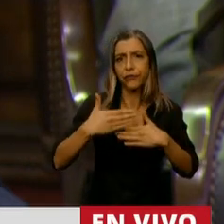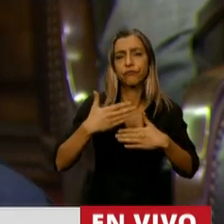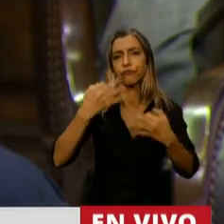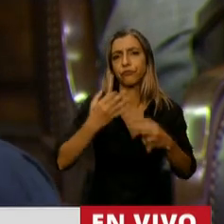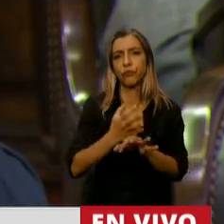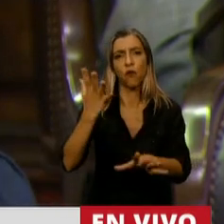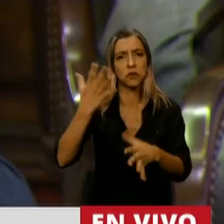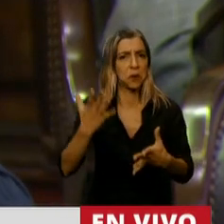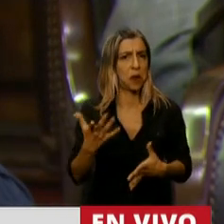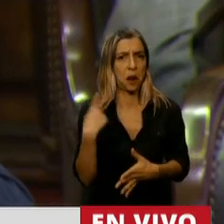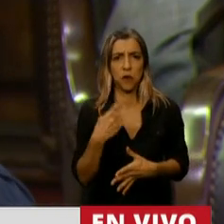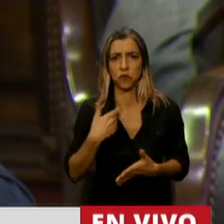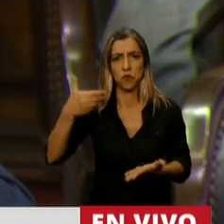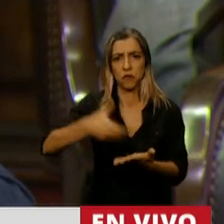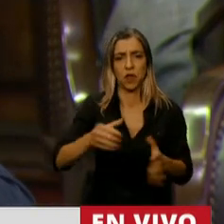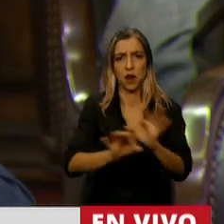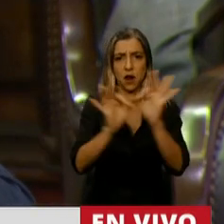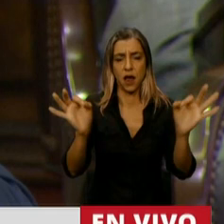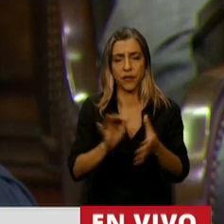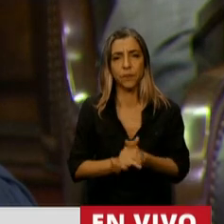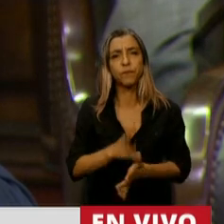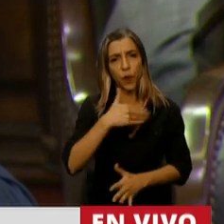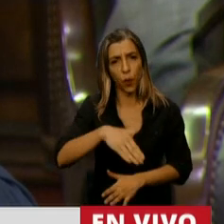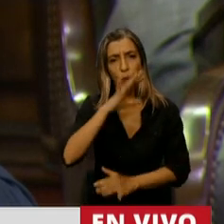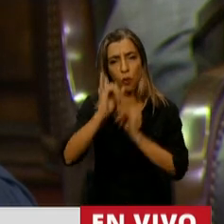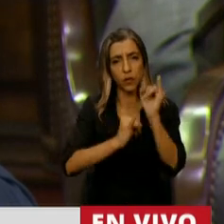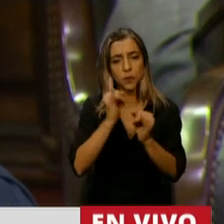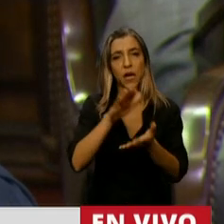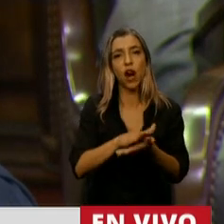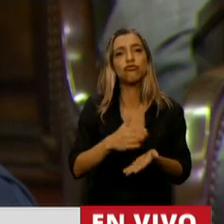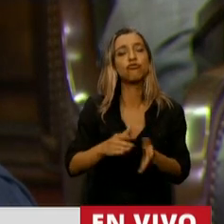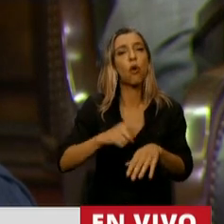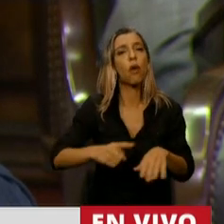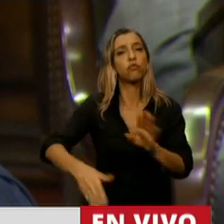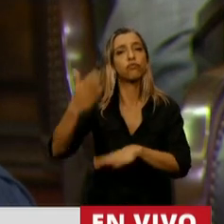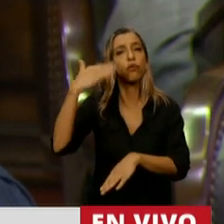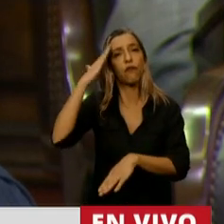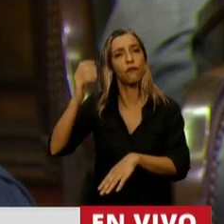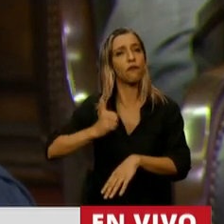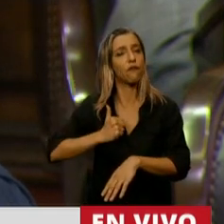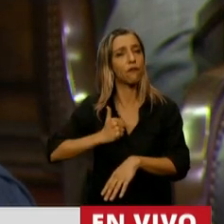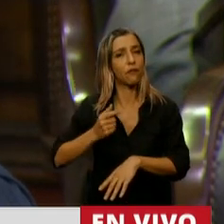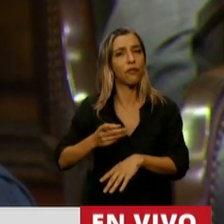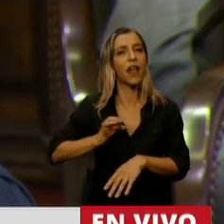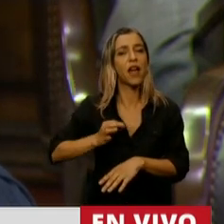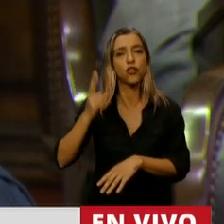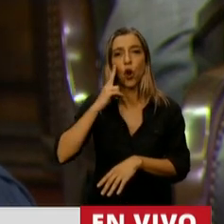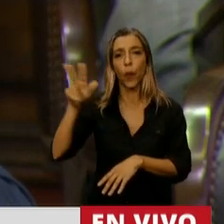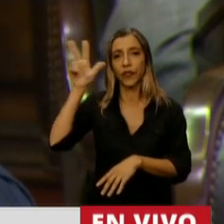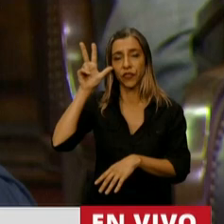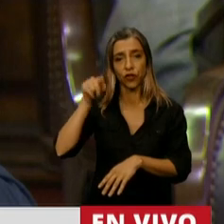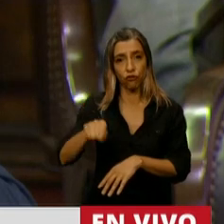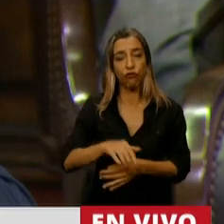algunos ejemplos la ley de reestructuración de las fuerzas armadas de 1998 que establecía